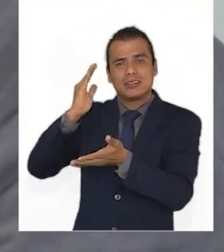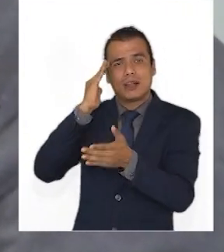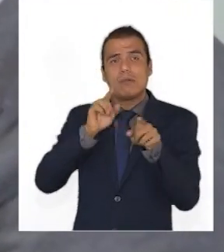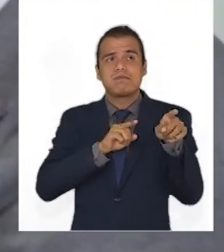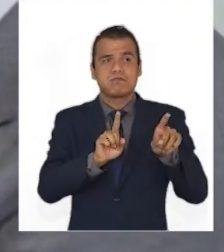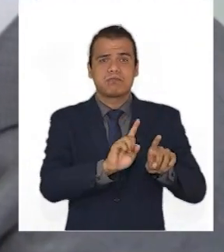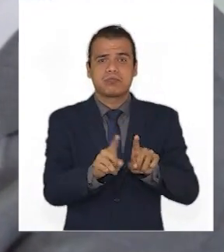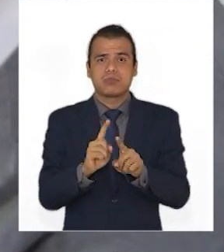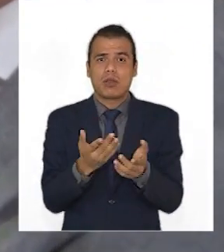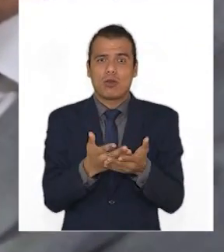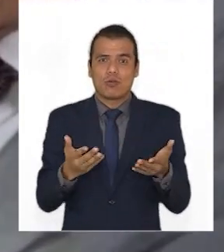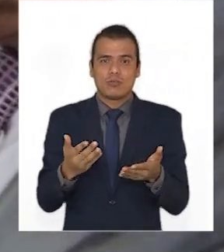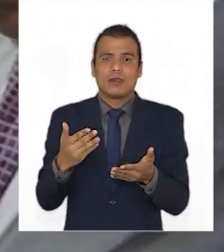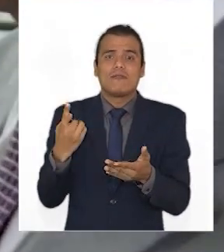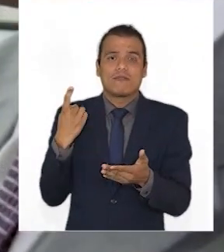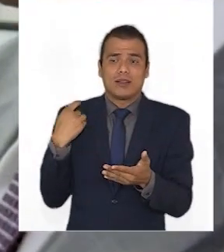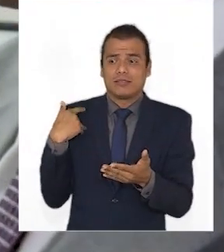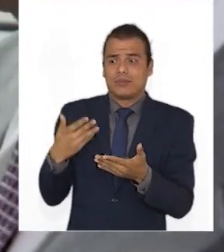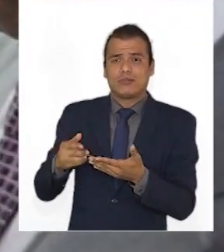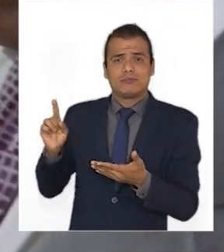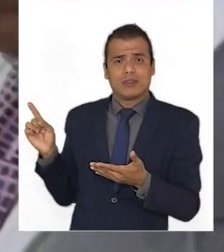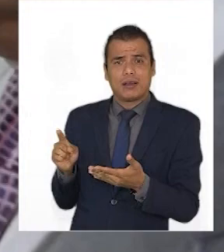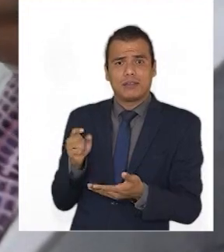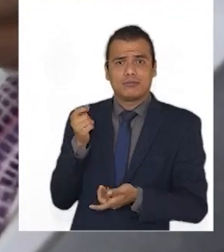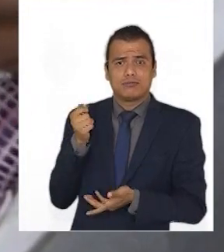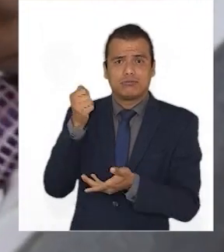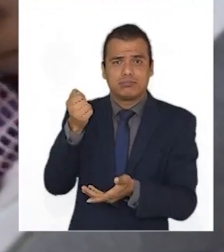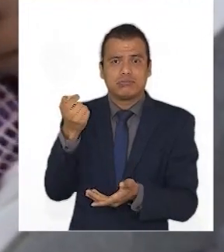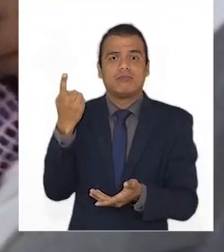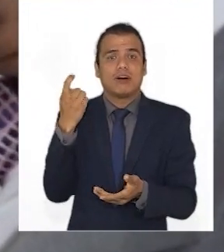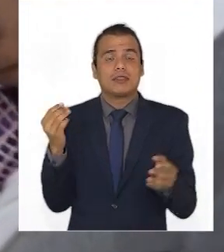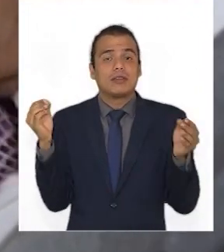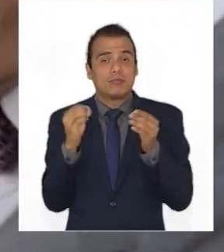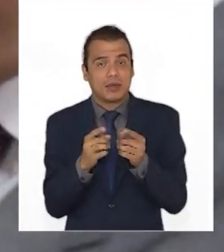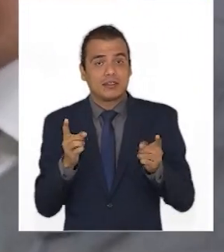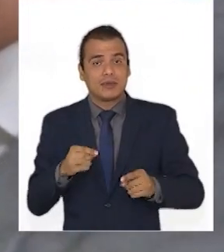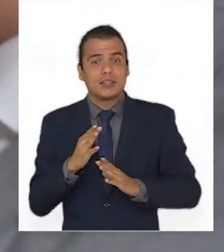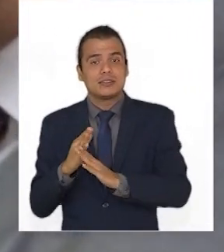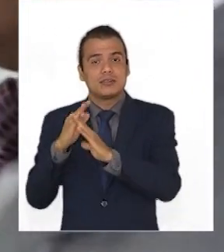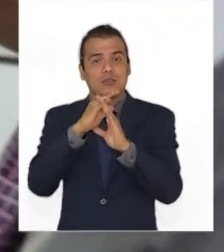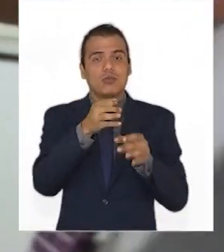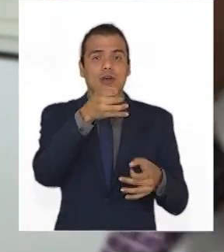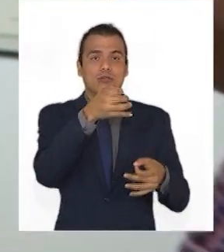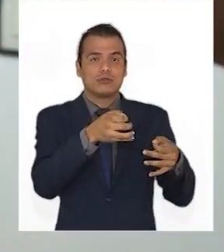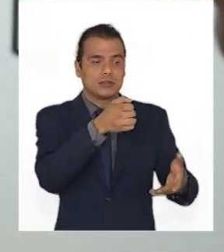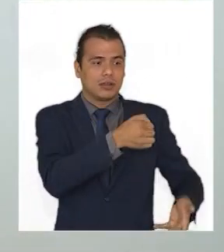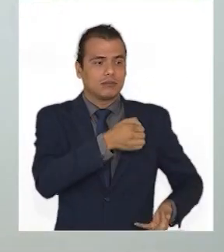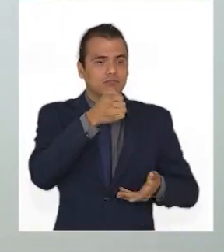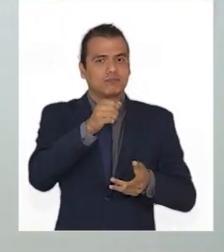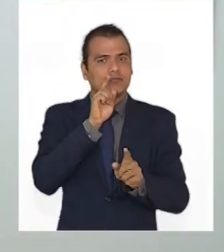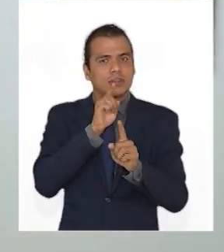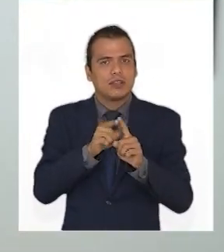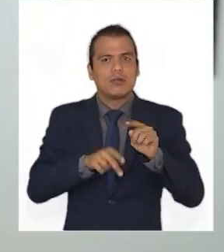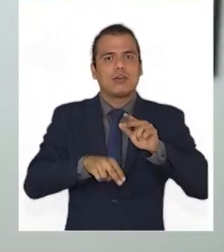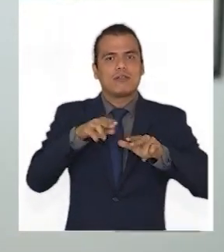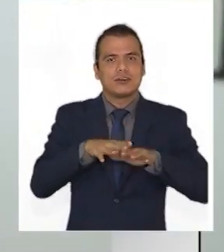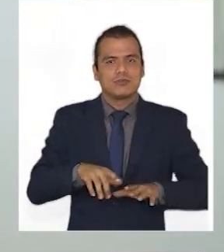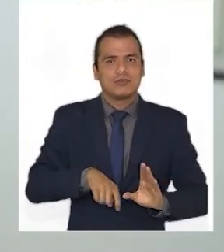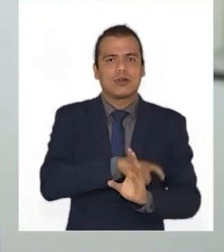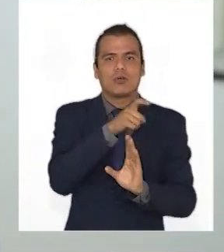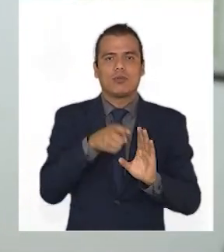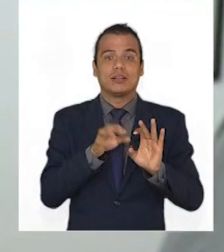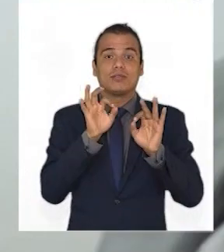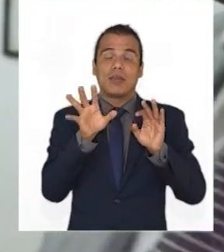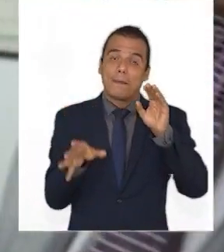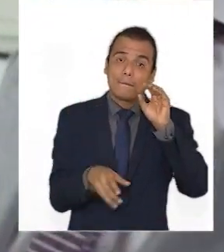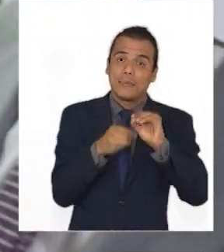es decir, las vamos a empezar a hacer desde el primer día, y sobre todo en recuperar la infraestructura de seguridad y justicia. Pero nada de esto sirve si no va acompañado de inversión